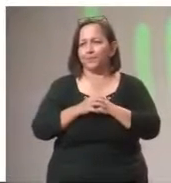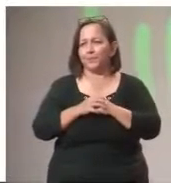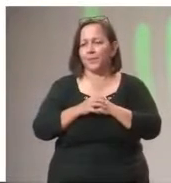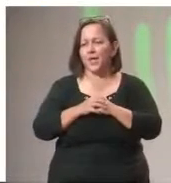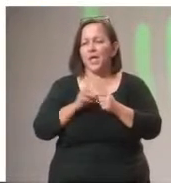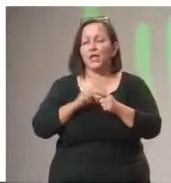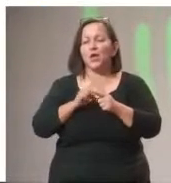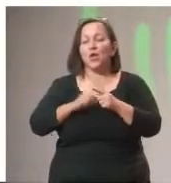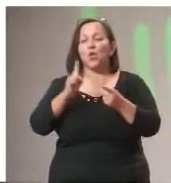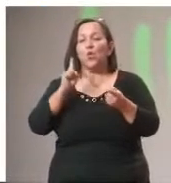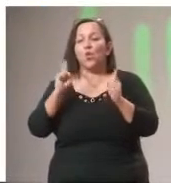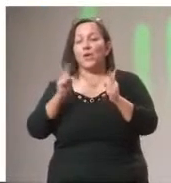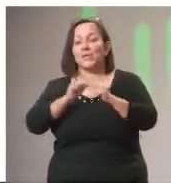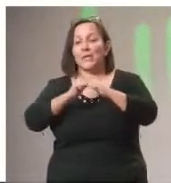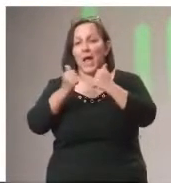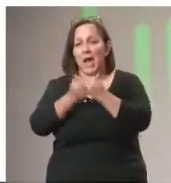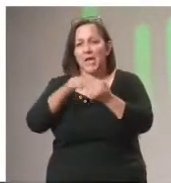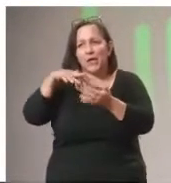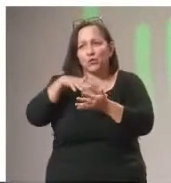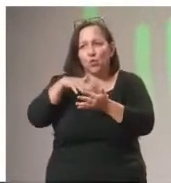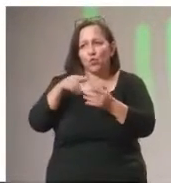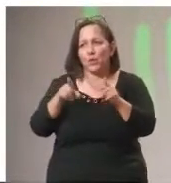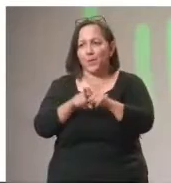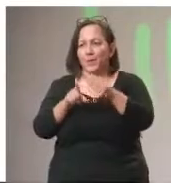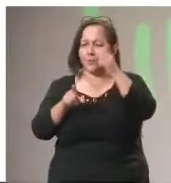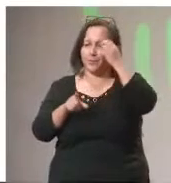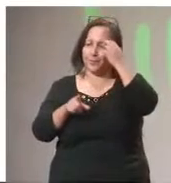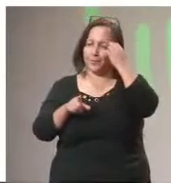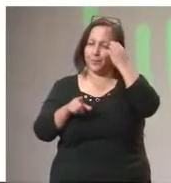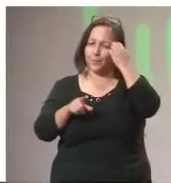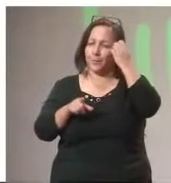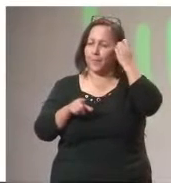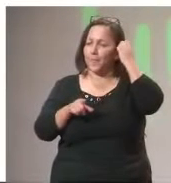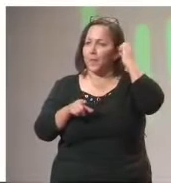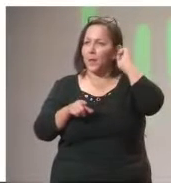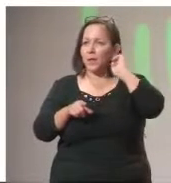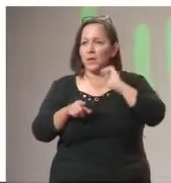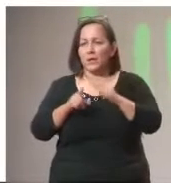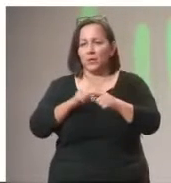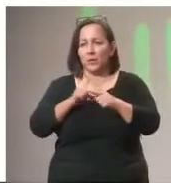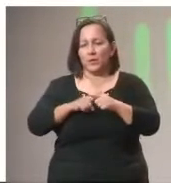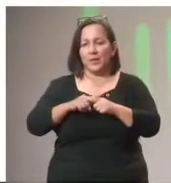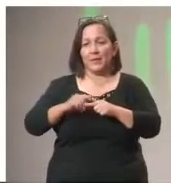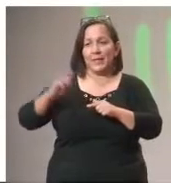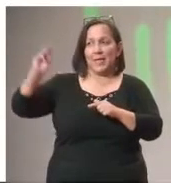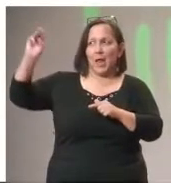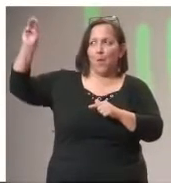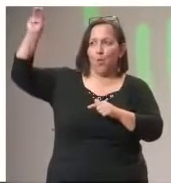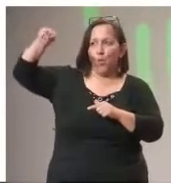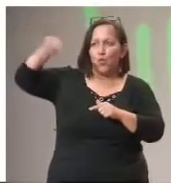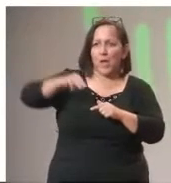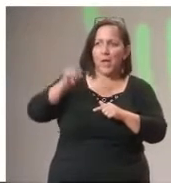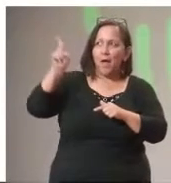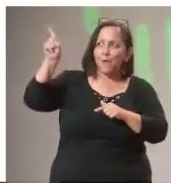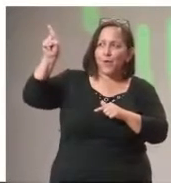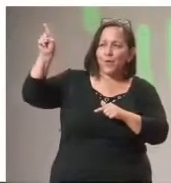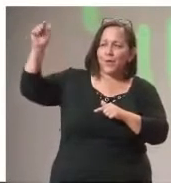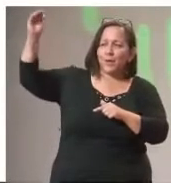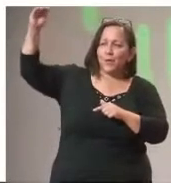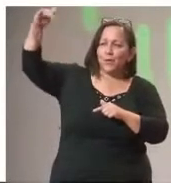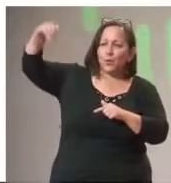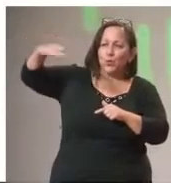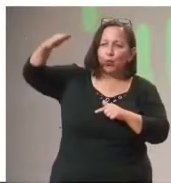Entonces, ¿cuál es el área de estudio? Bueno, el área de estudio ya le hemos hablado muchísimo esta mañana, viene desde la parte alta de la cordillera. Ahí tenemos una ley histórica, la ley